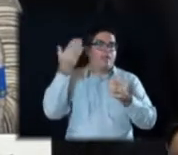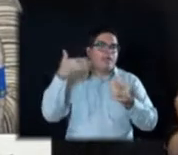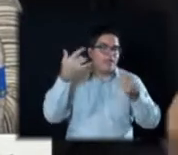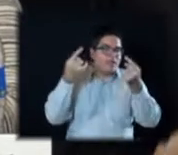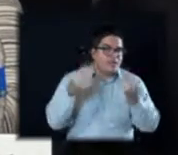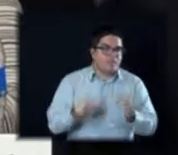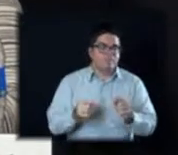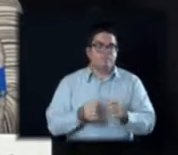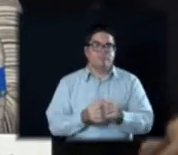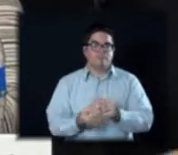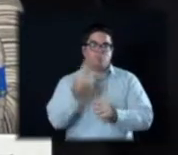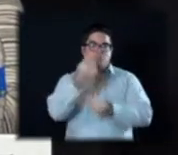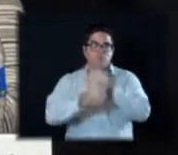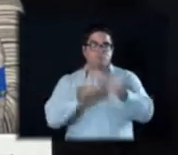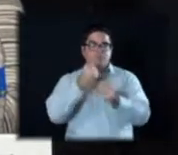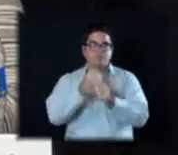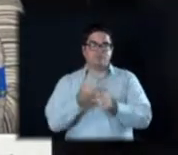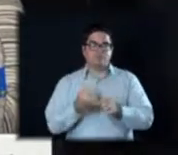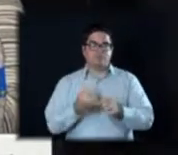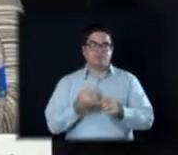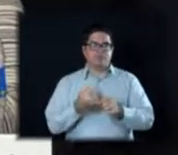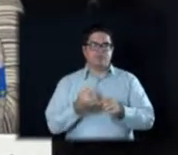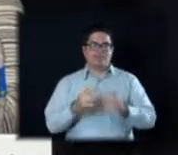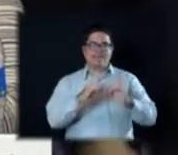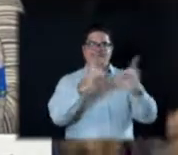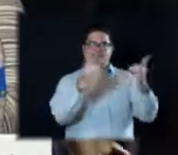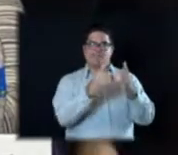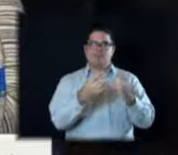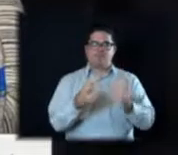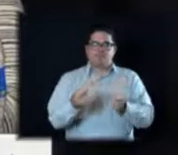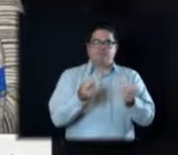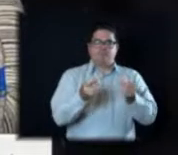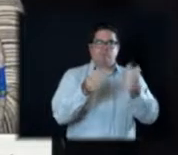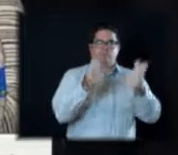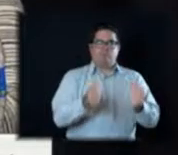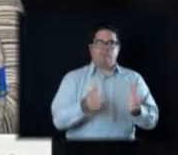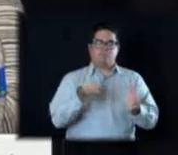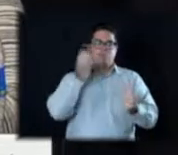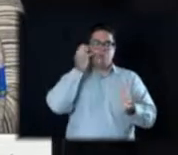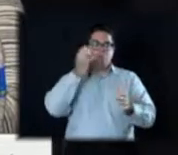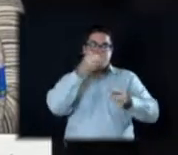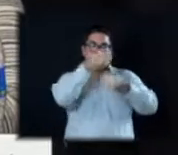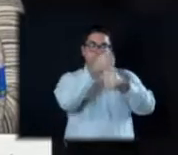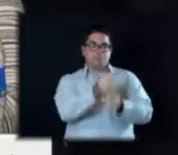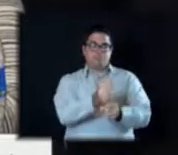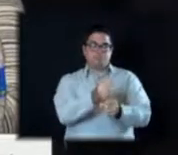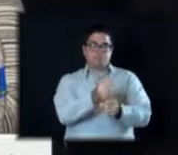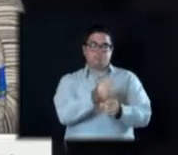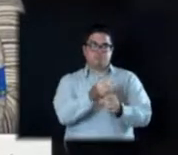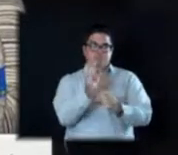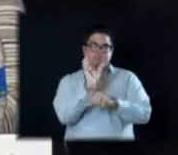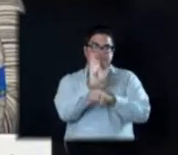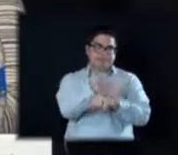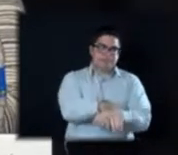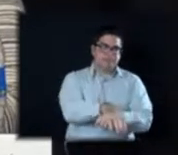que ocurrió, como la anécdota, cuando eres director de departamento, si usted crea una obligación en